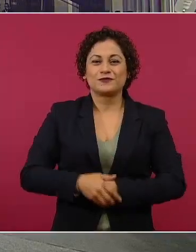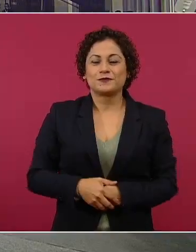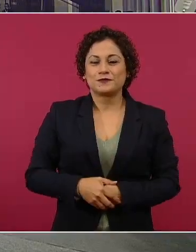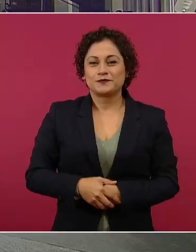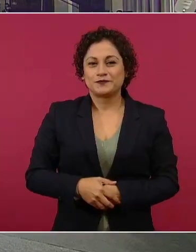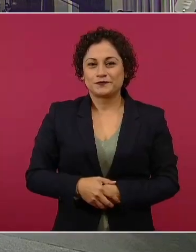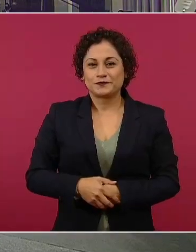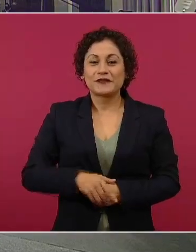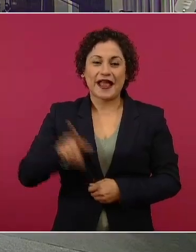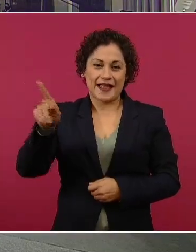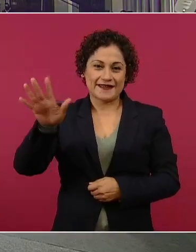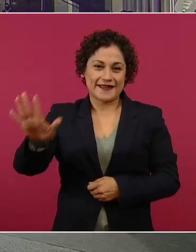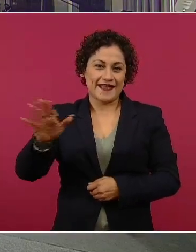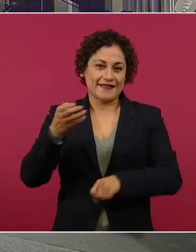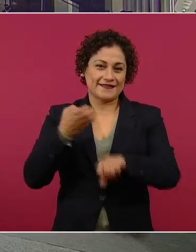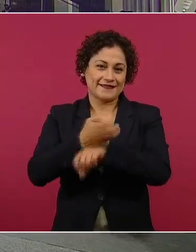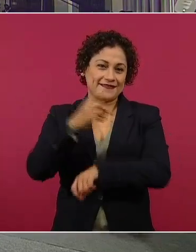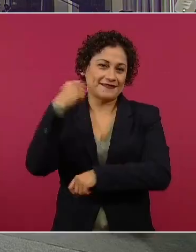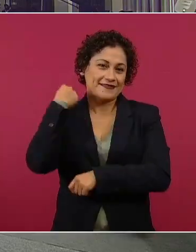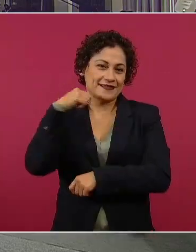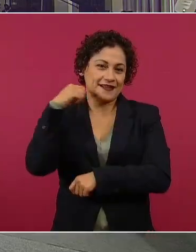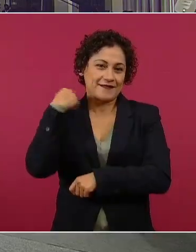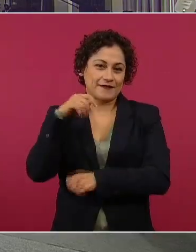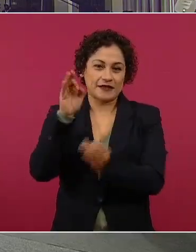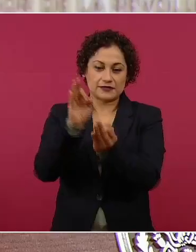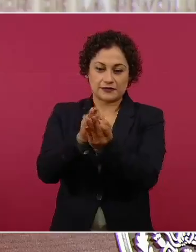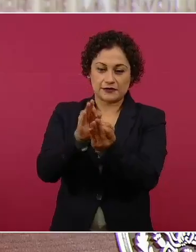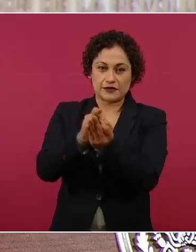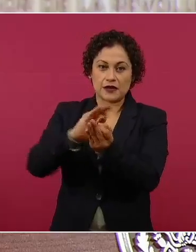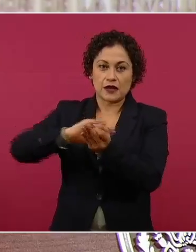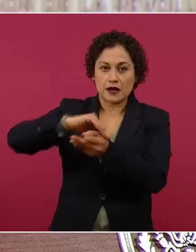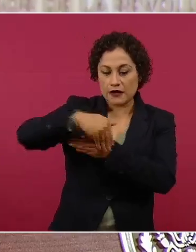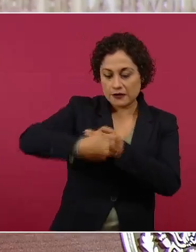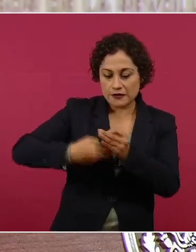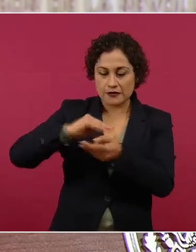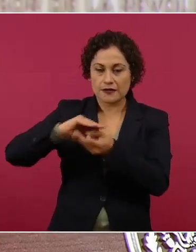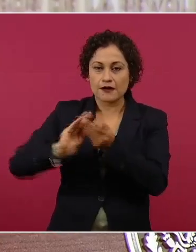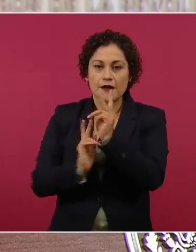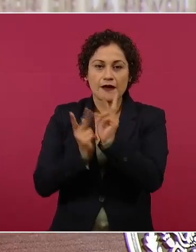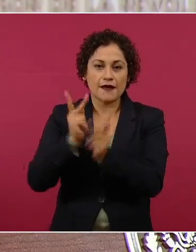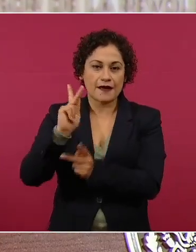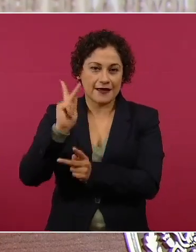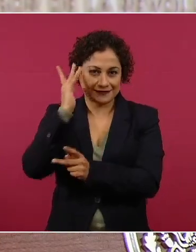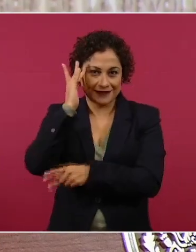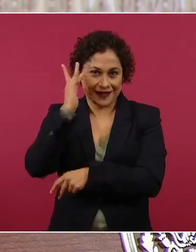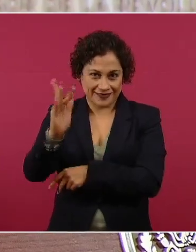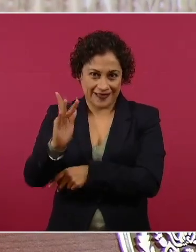De Tabasco, que se cubre con hierba santa.